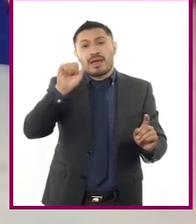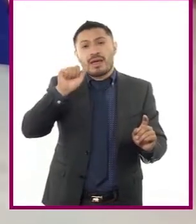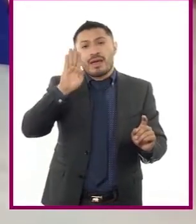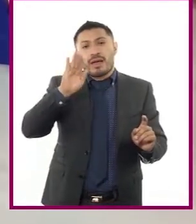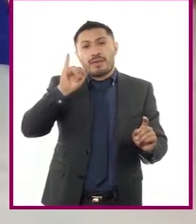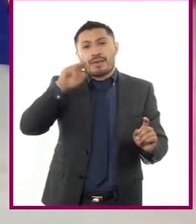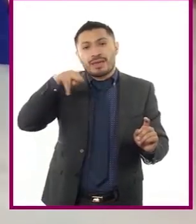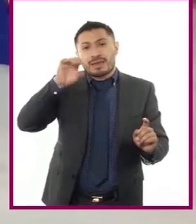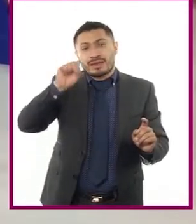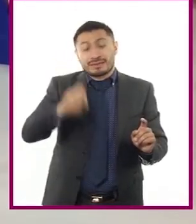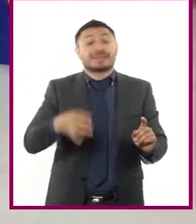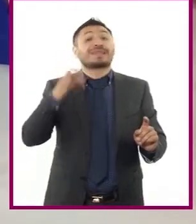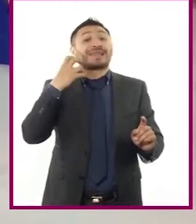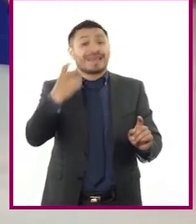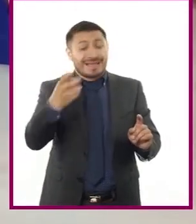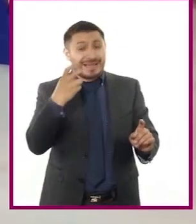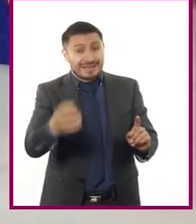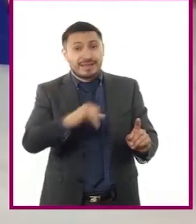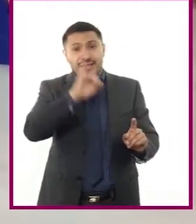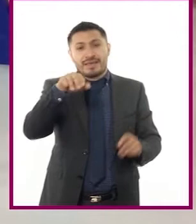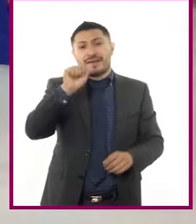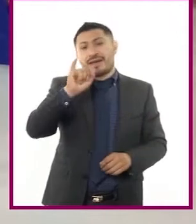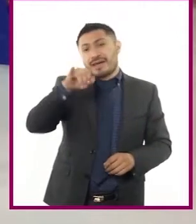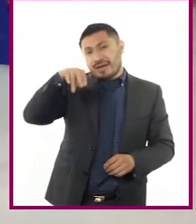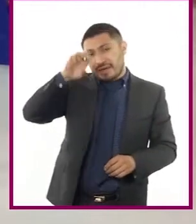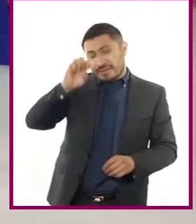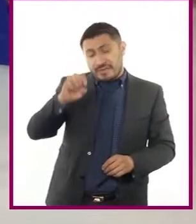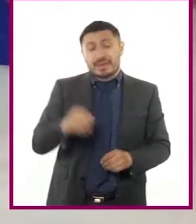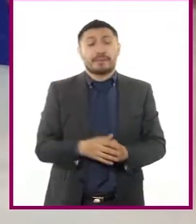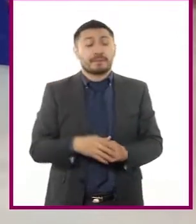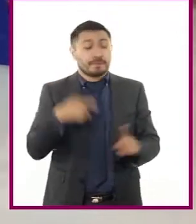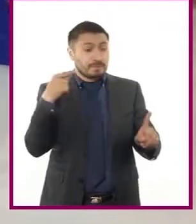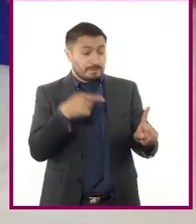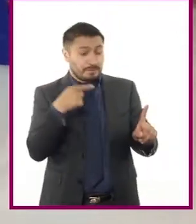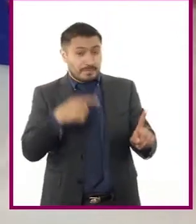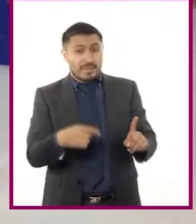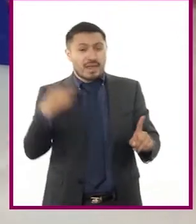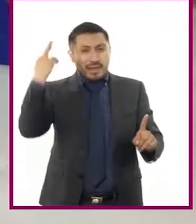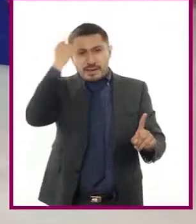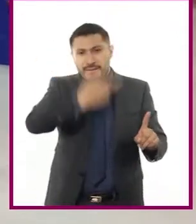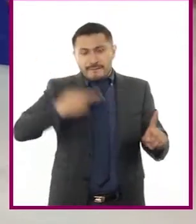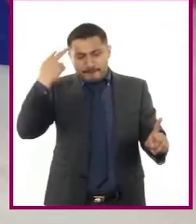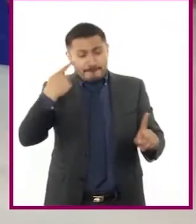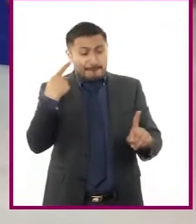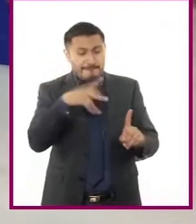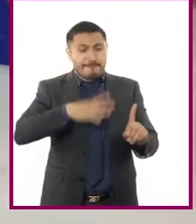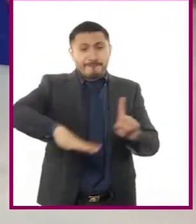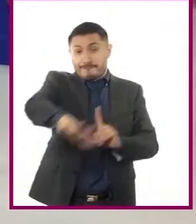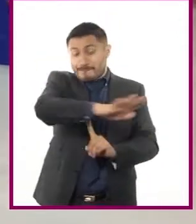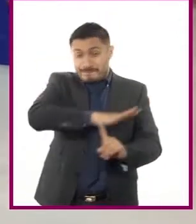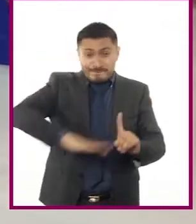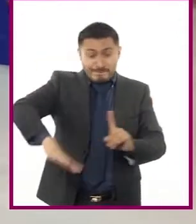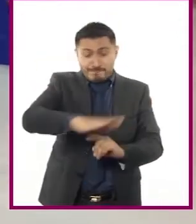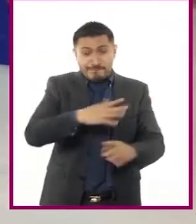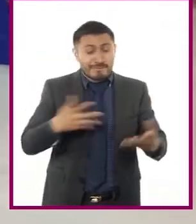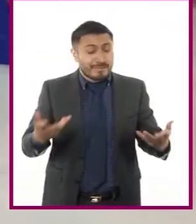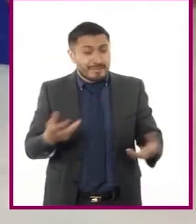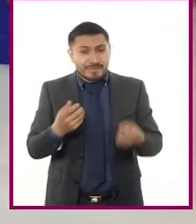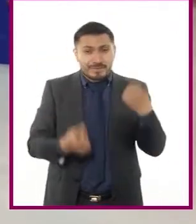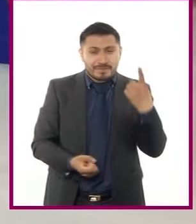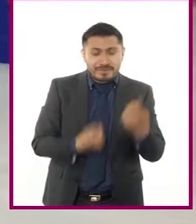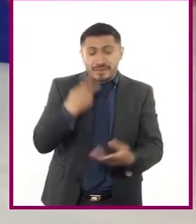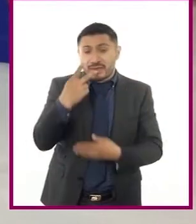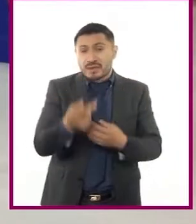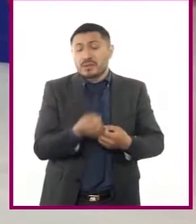en efecto. Hablaremos de Jaime Sabines y analizaremos el mundo social que enmarcó la creación de algunos de